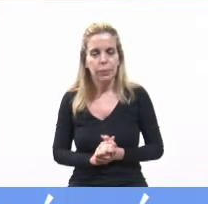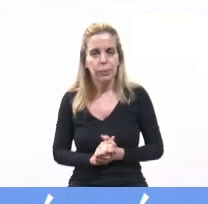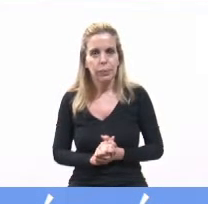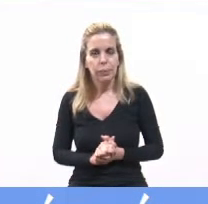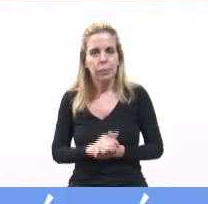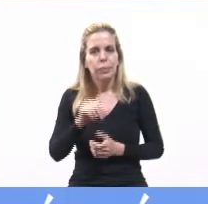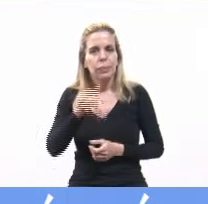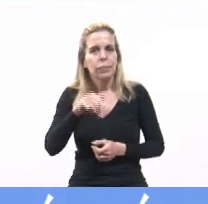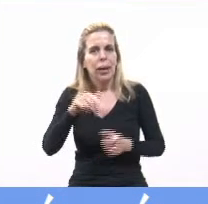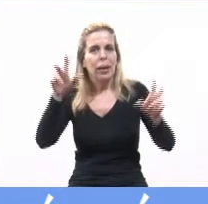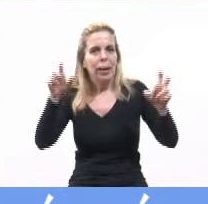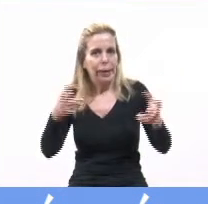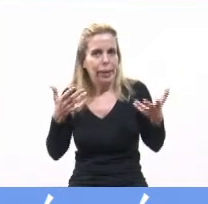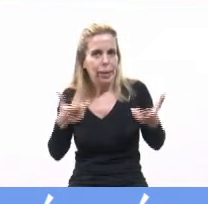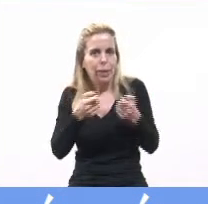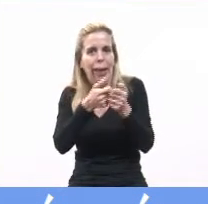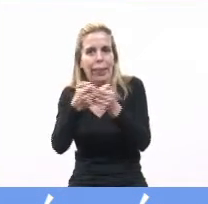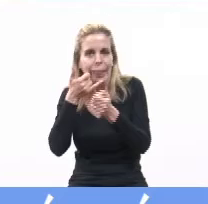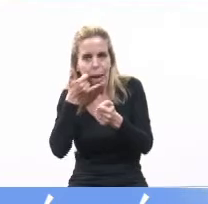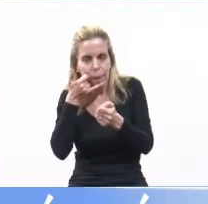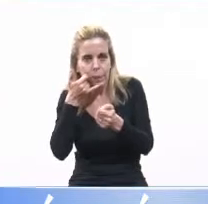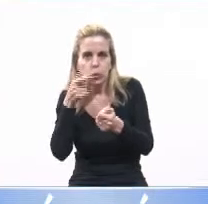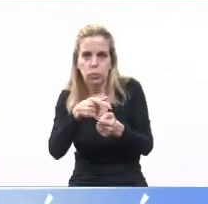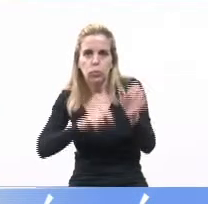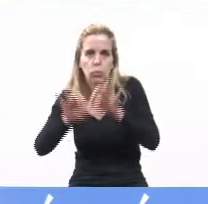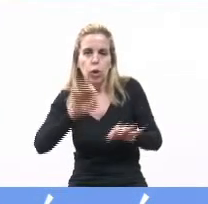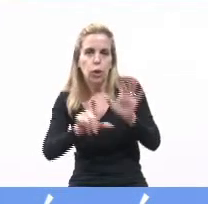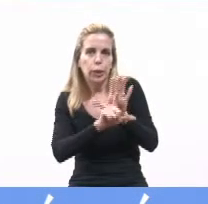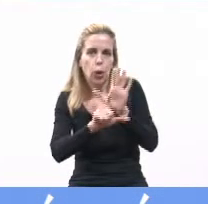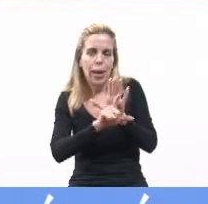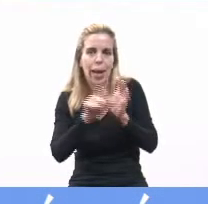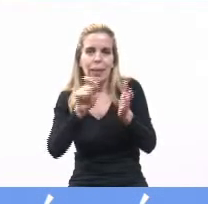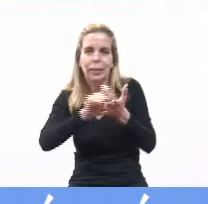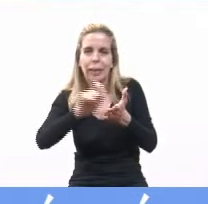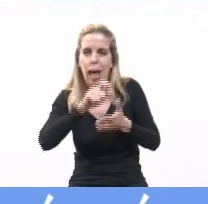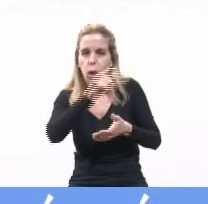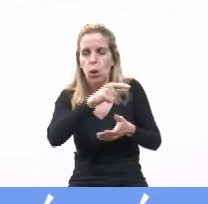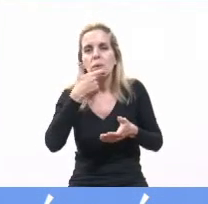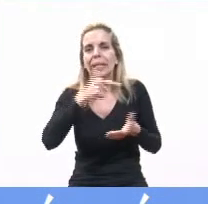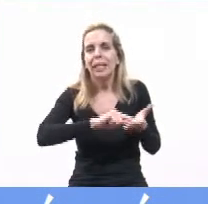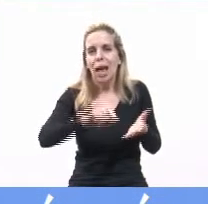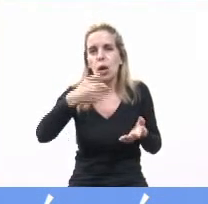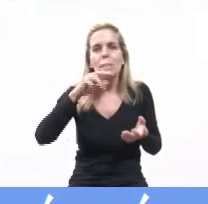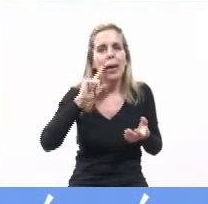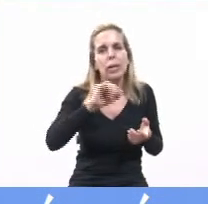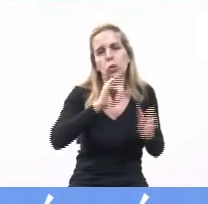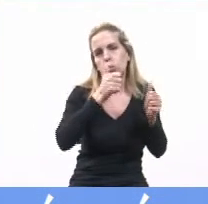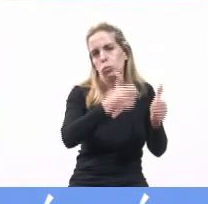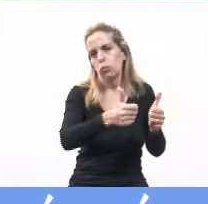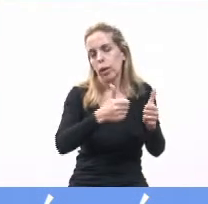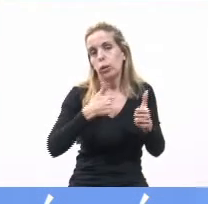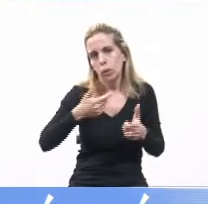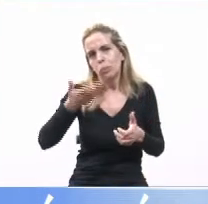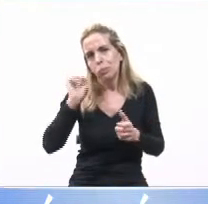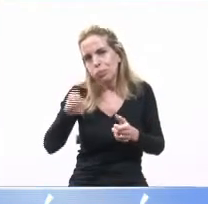Con este tema de la telefónica, yo valoro el proyecto del senador Marino. Yo también presenté muchos proyectos,